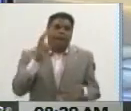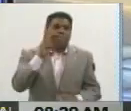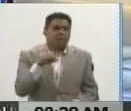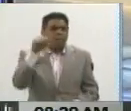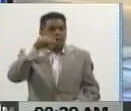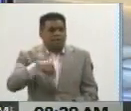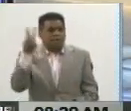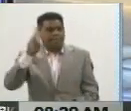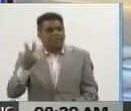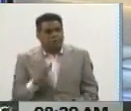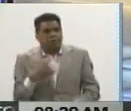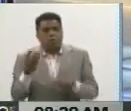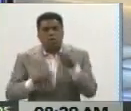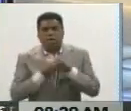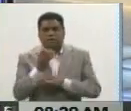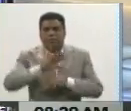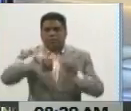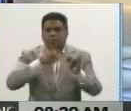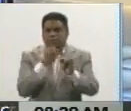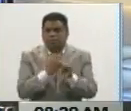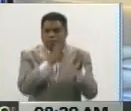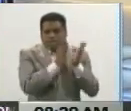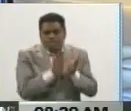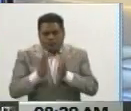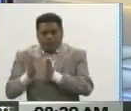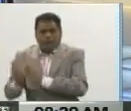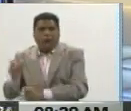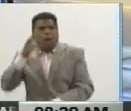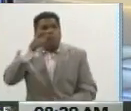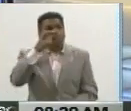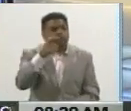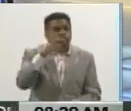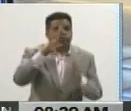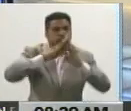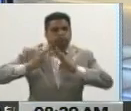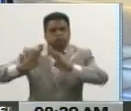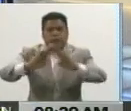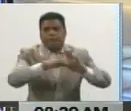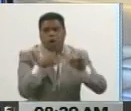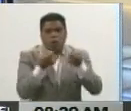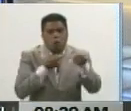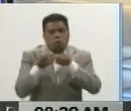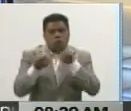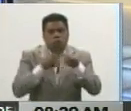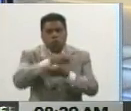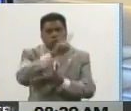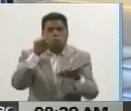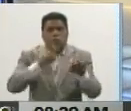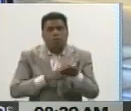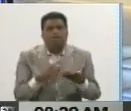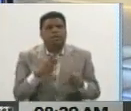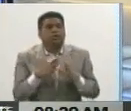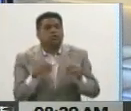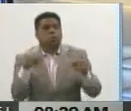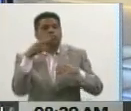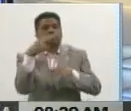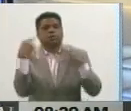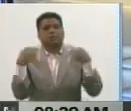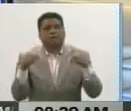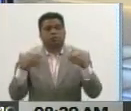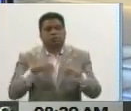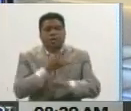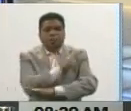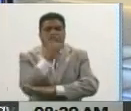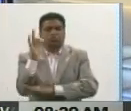caso, nosotros lo que promovemos internacionalmente es la organización de los pueblos para el control de sus recursos naturales, que esos